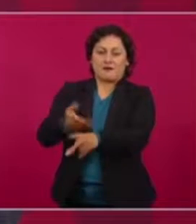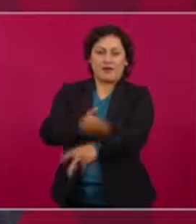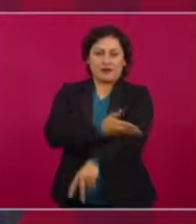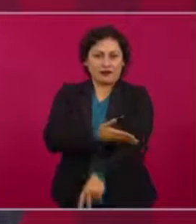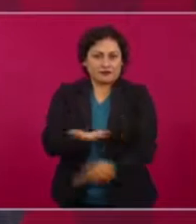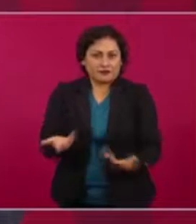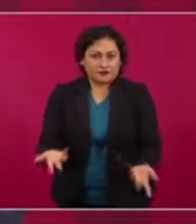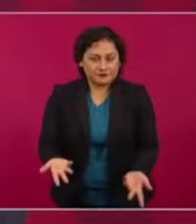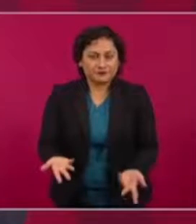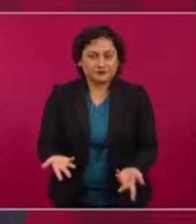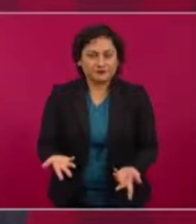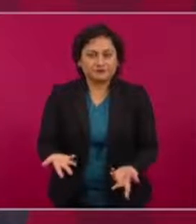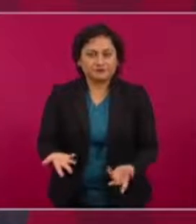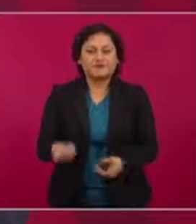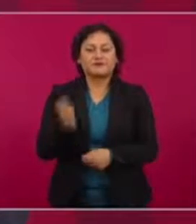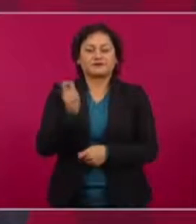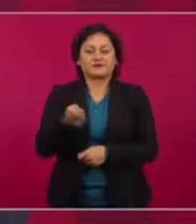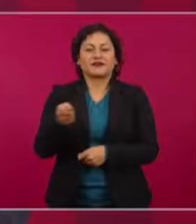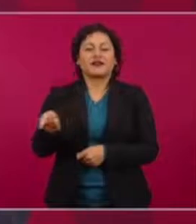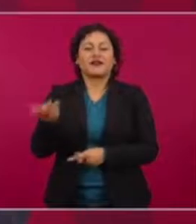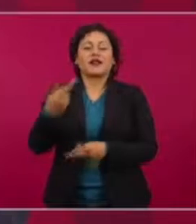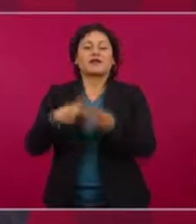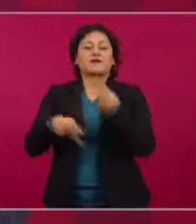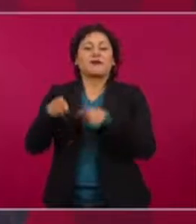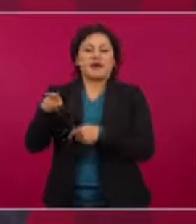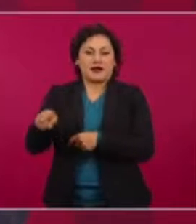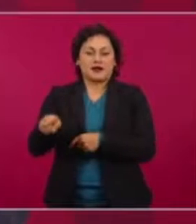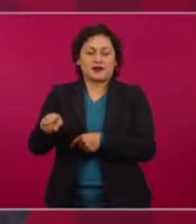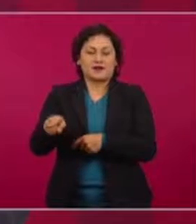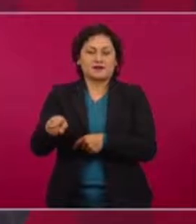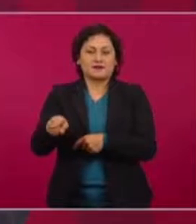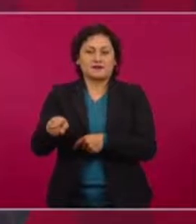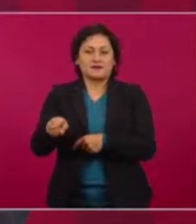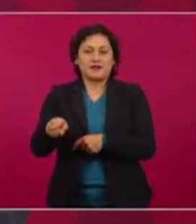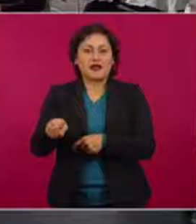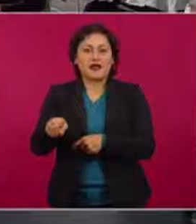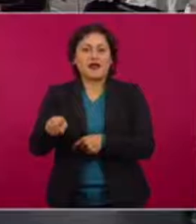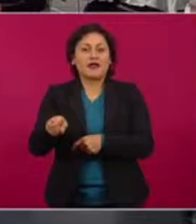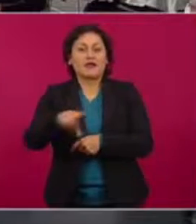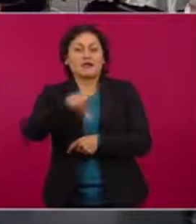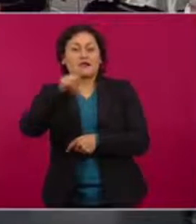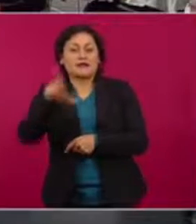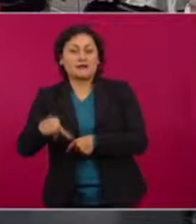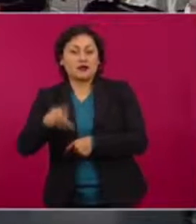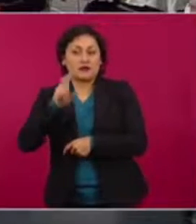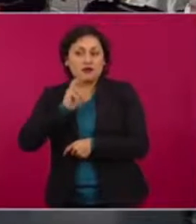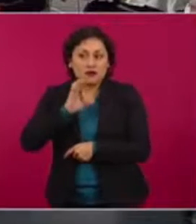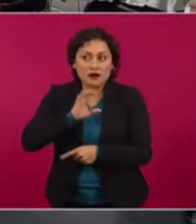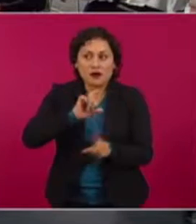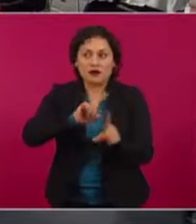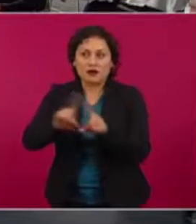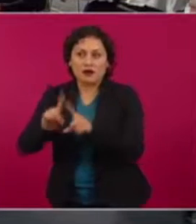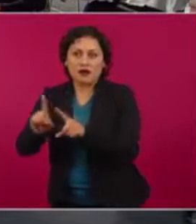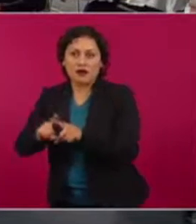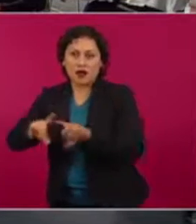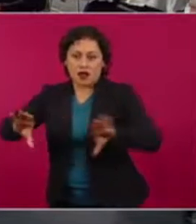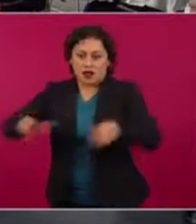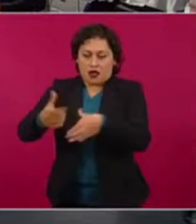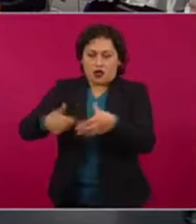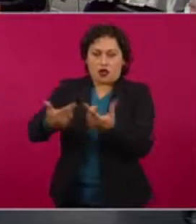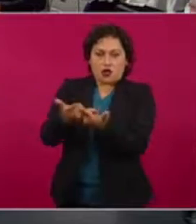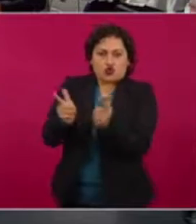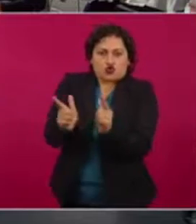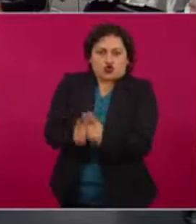Y esto lleva a Venustiano Carranza, gobernador de Coahuila, a la conformación del actual ejército, que es un ejército